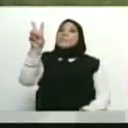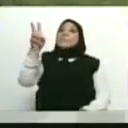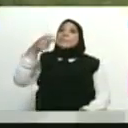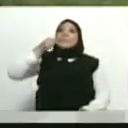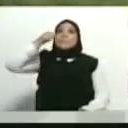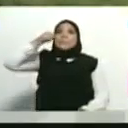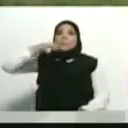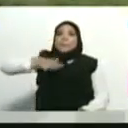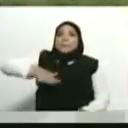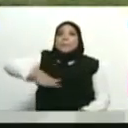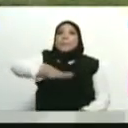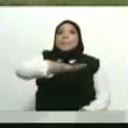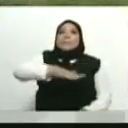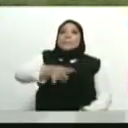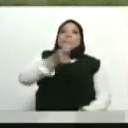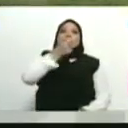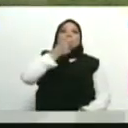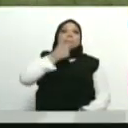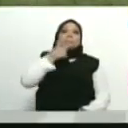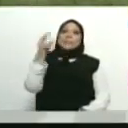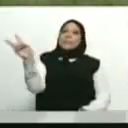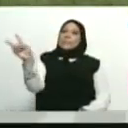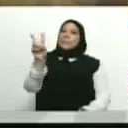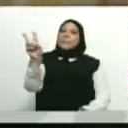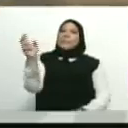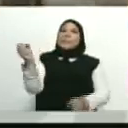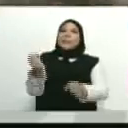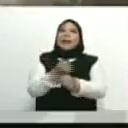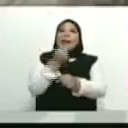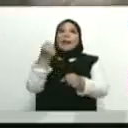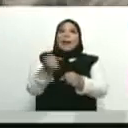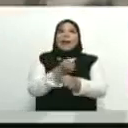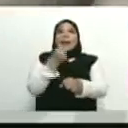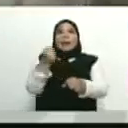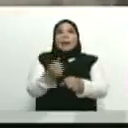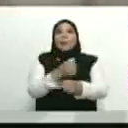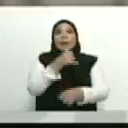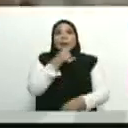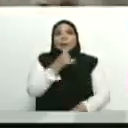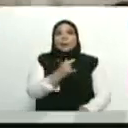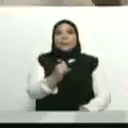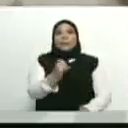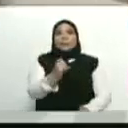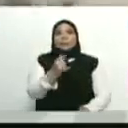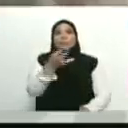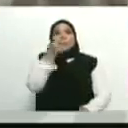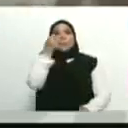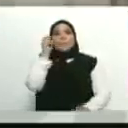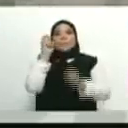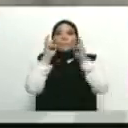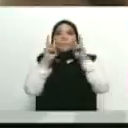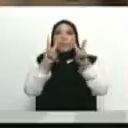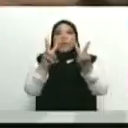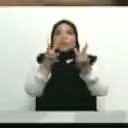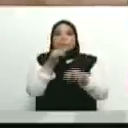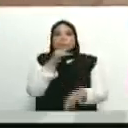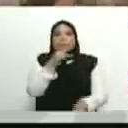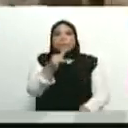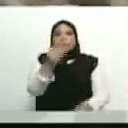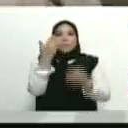llano venezolano, cómo con trabajo pueden ir logrando esto que vemos aquí,